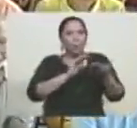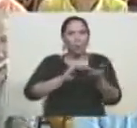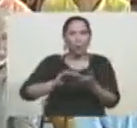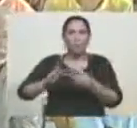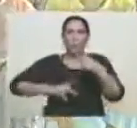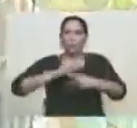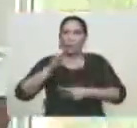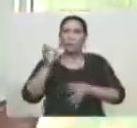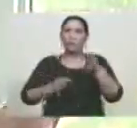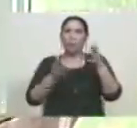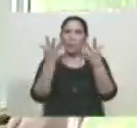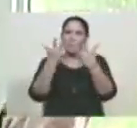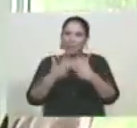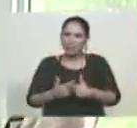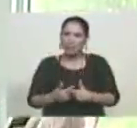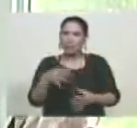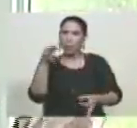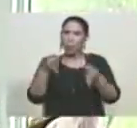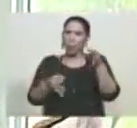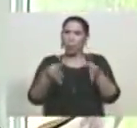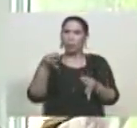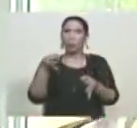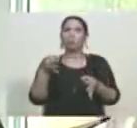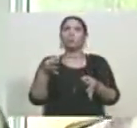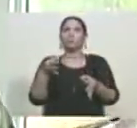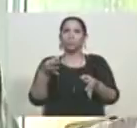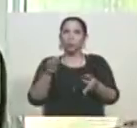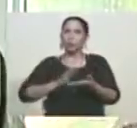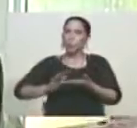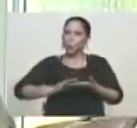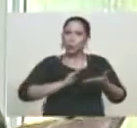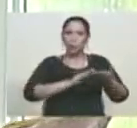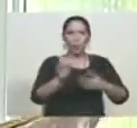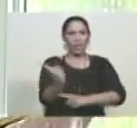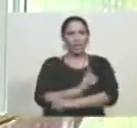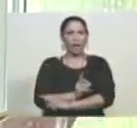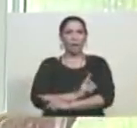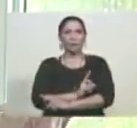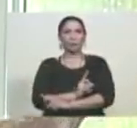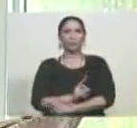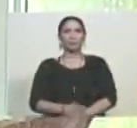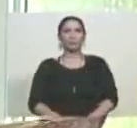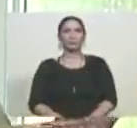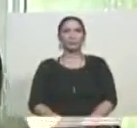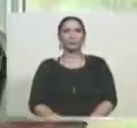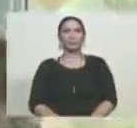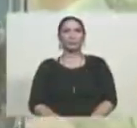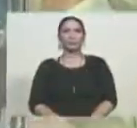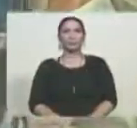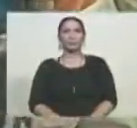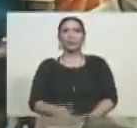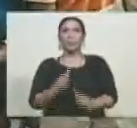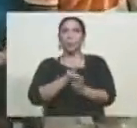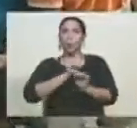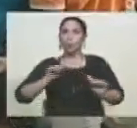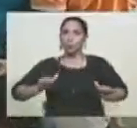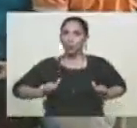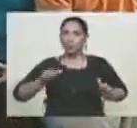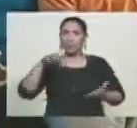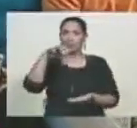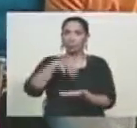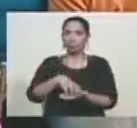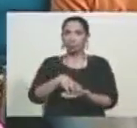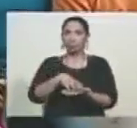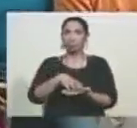justo puedan llegar y tener soluciones de una manera rápida. Hay casos en Portuguesa como Zorro Azul,